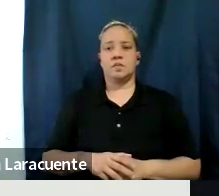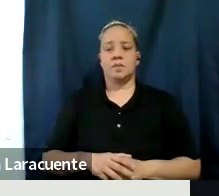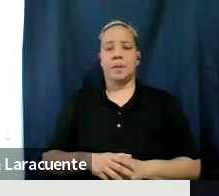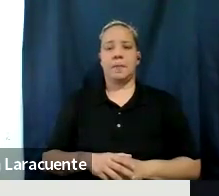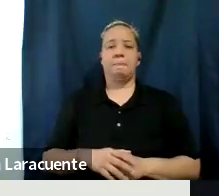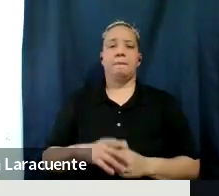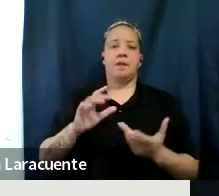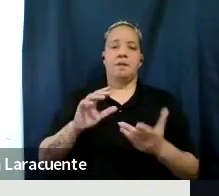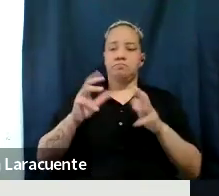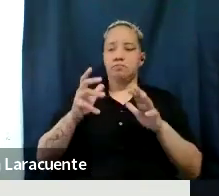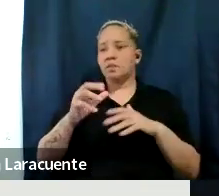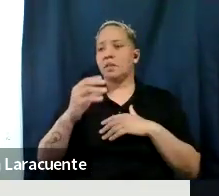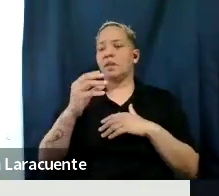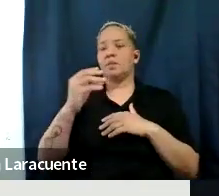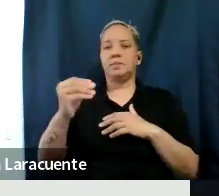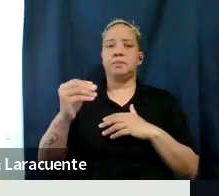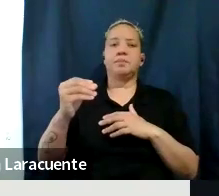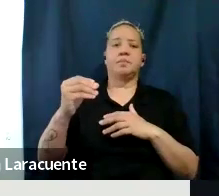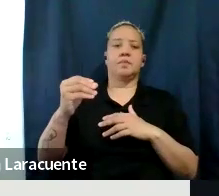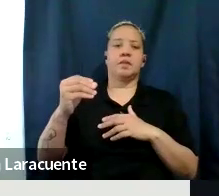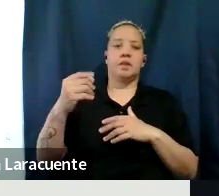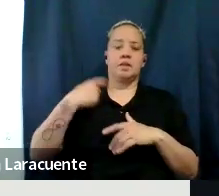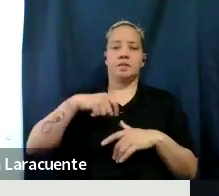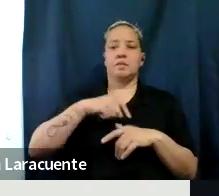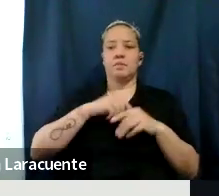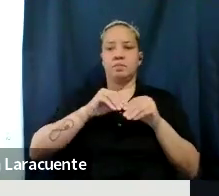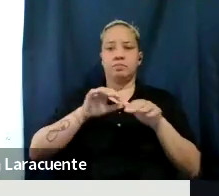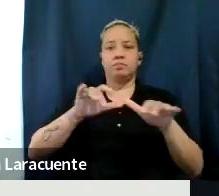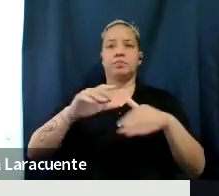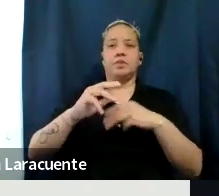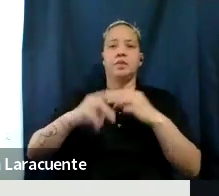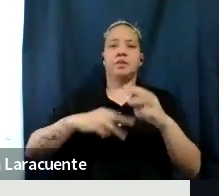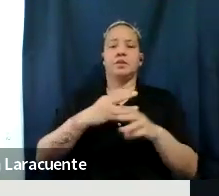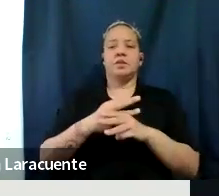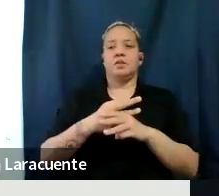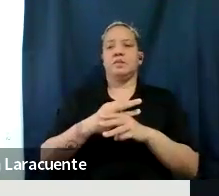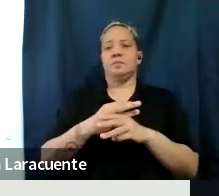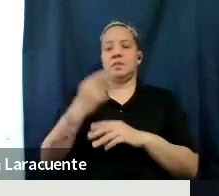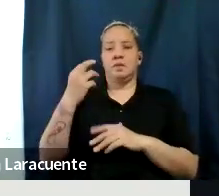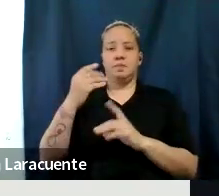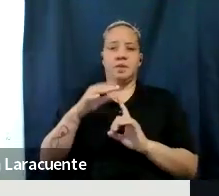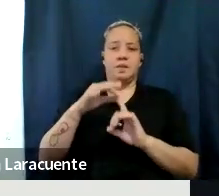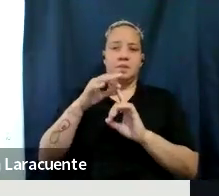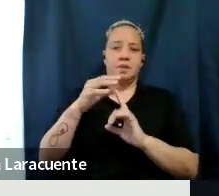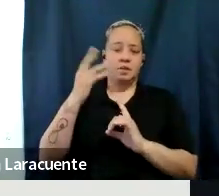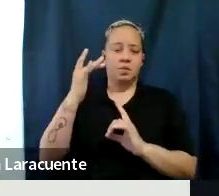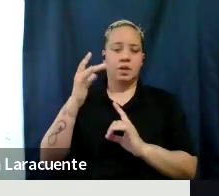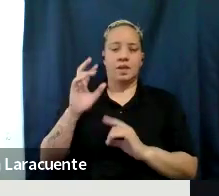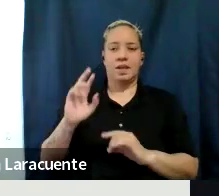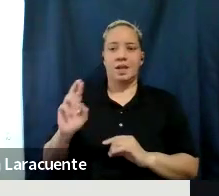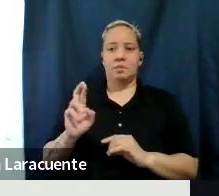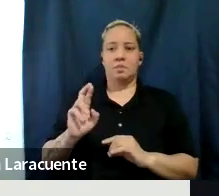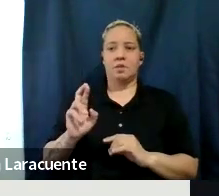español republicano repartido por todo el mundo, especialmente por las repúblicas